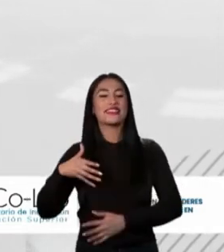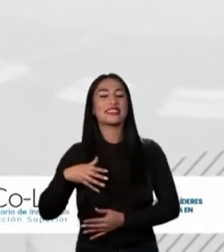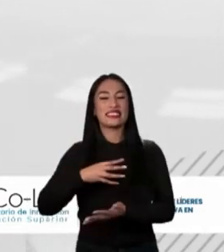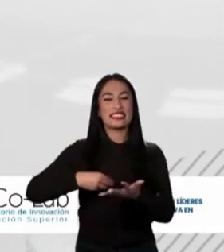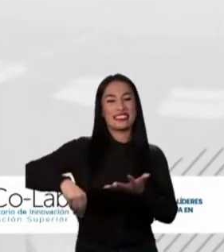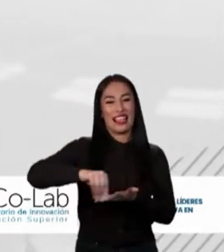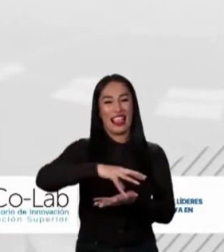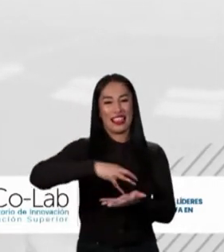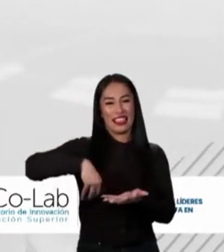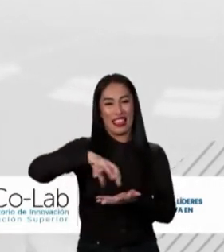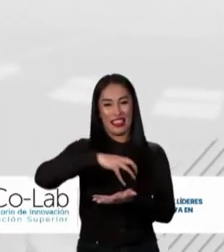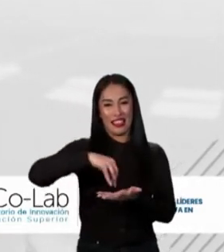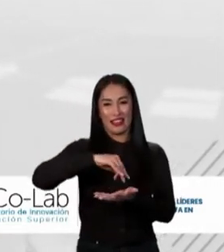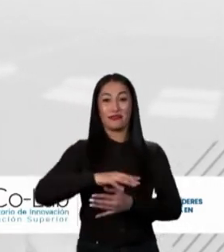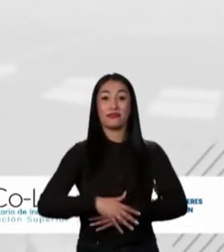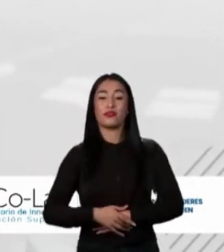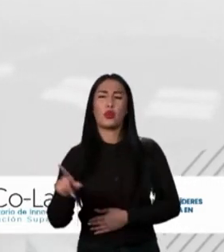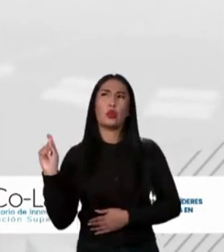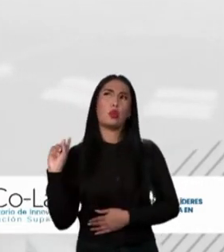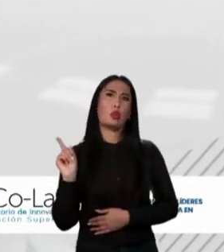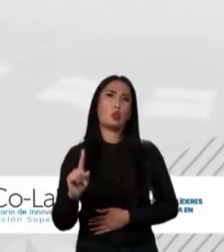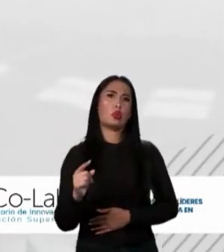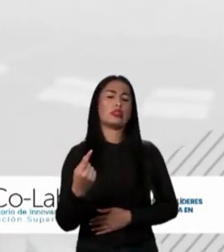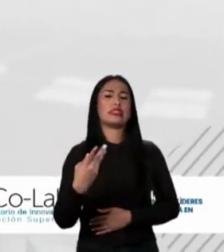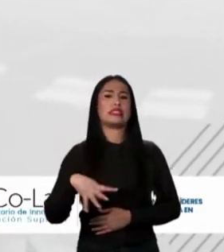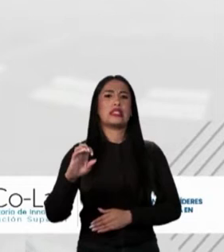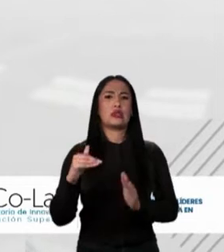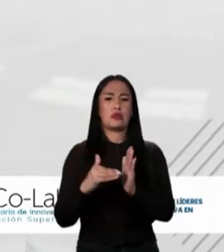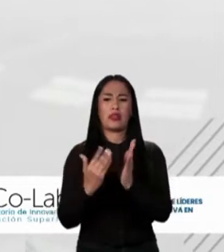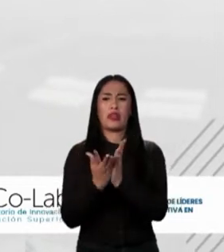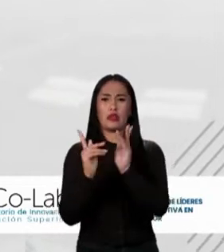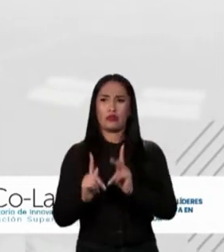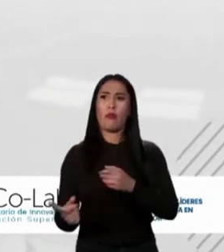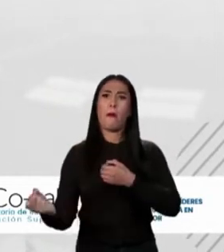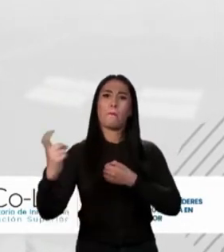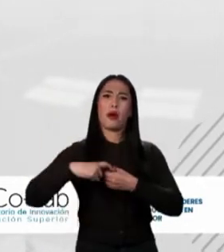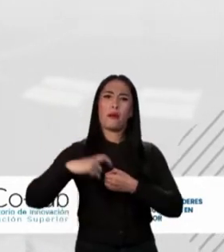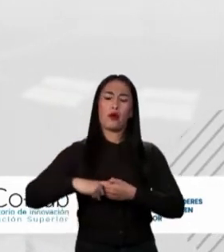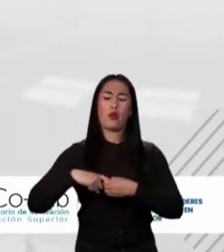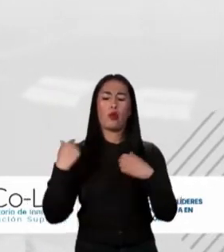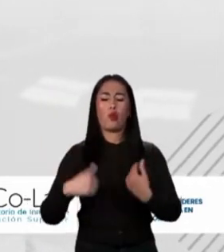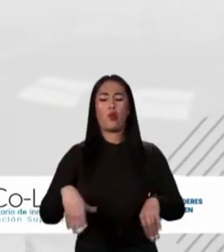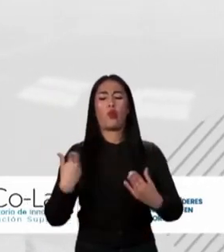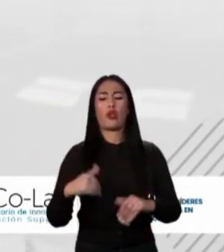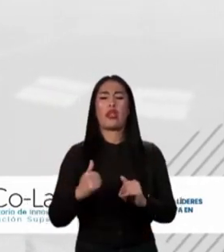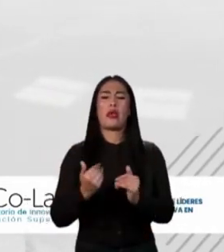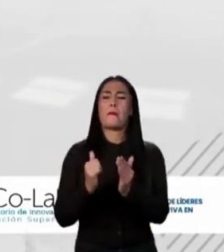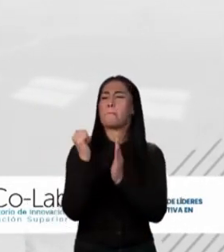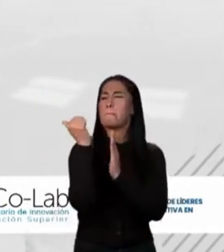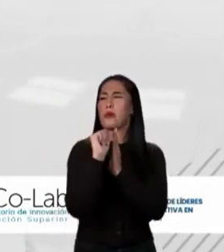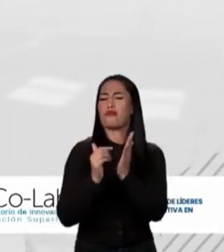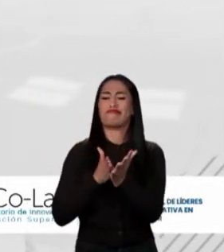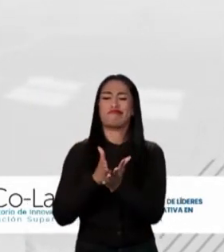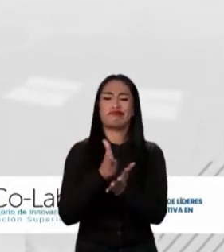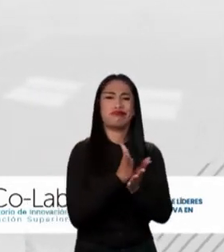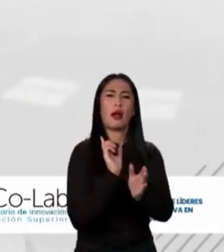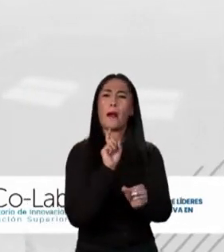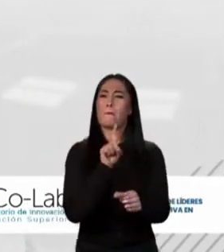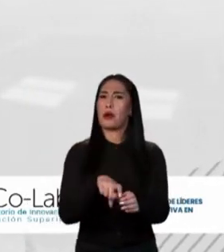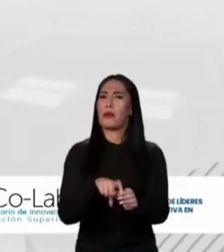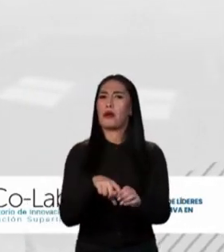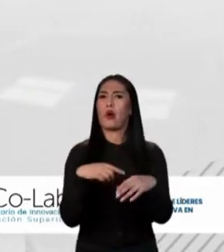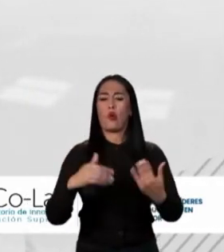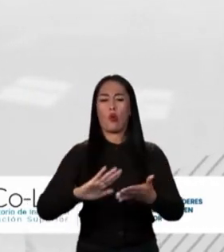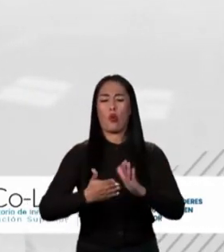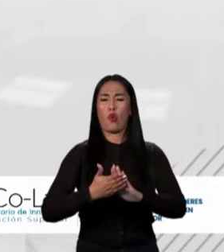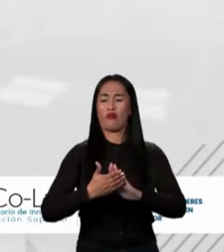pública con más de 19 mil estudiantes que se benefician con los programas ofrecidos consolidando así una comunidad universitaria que